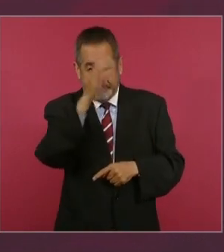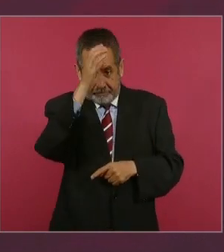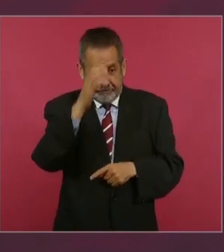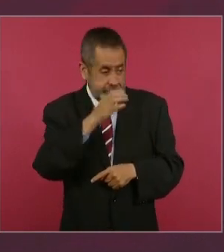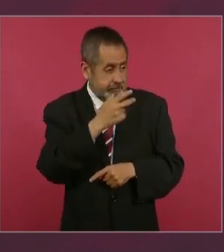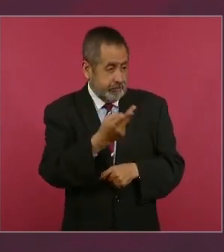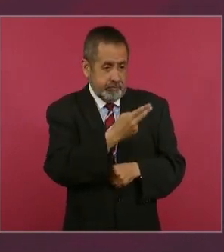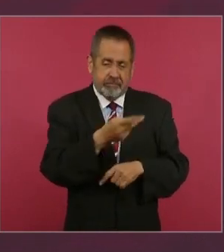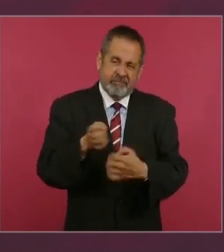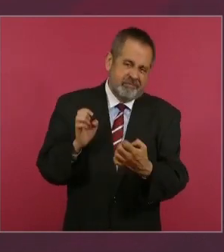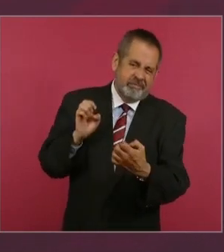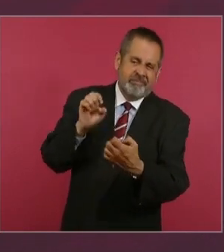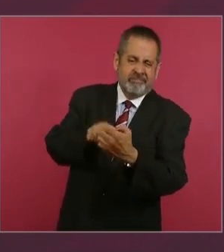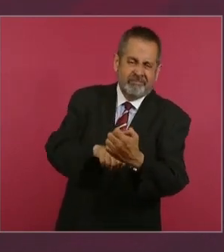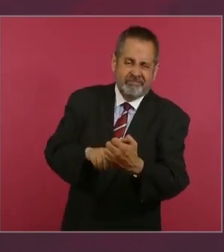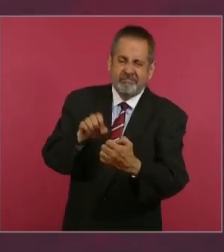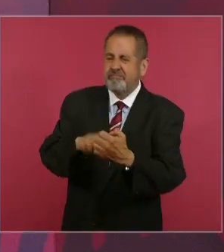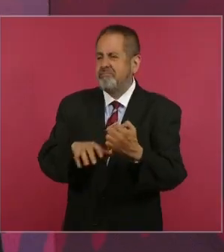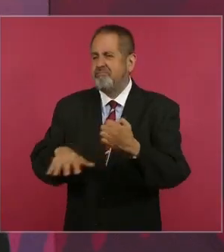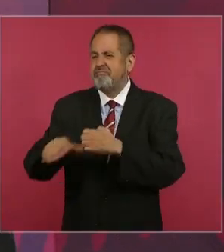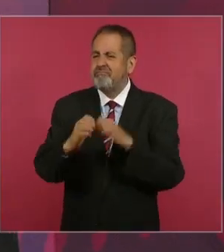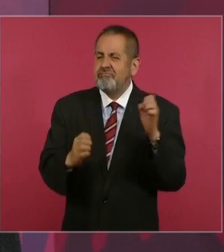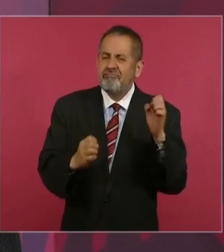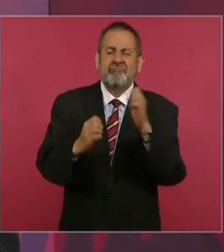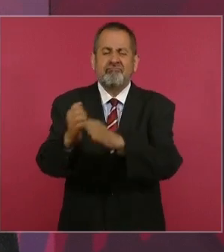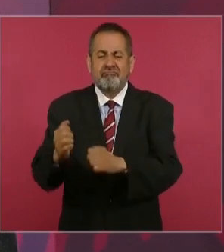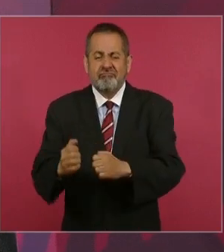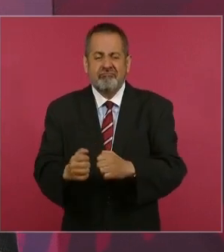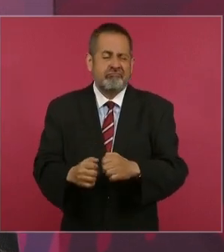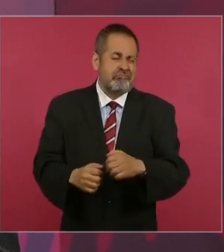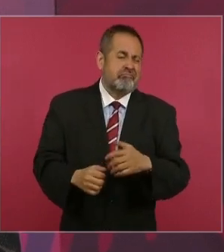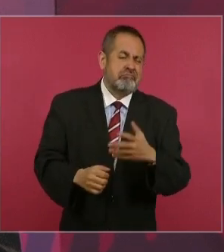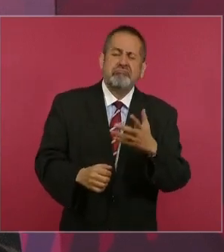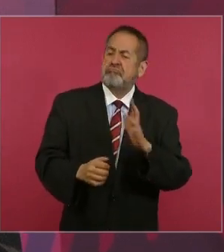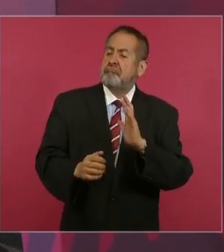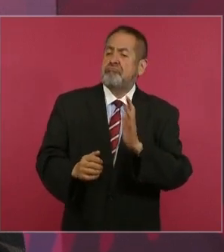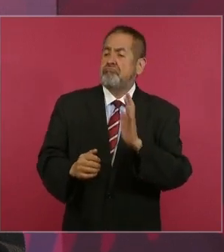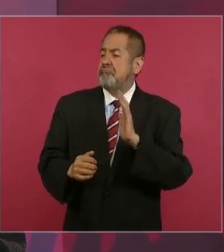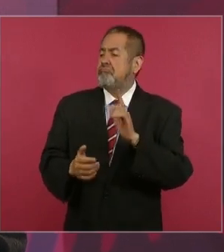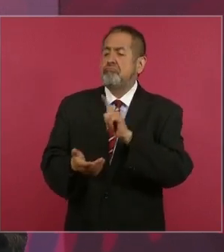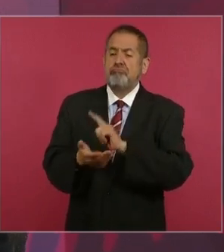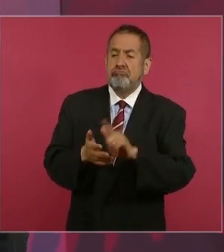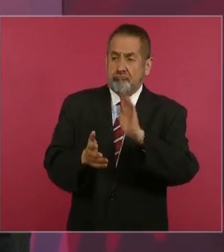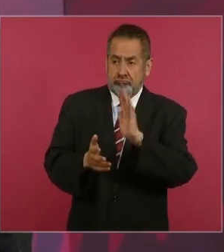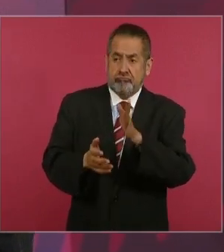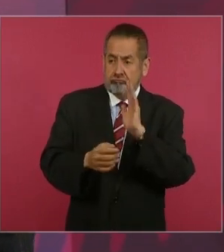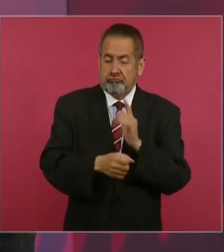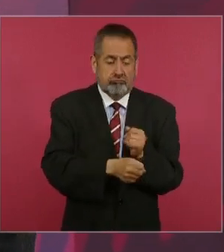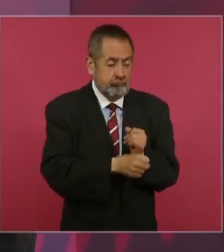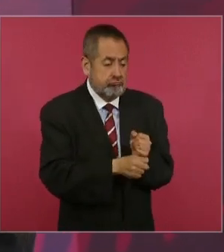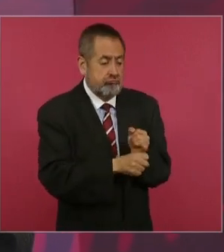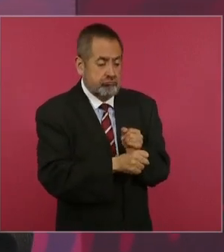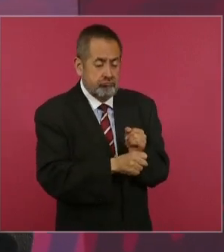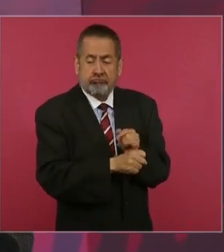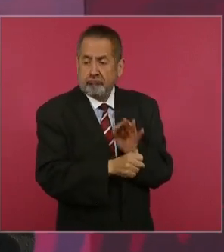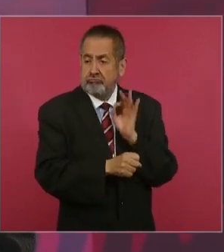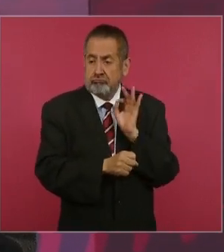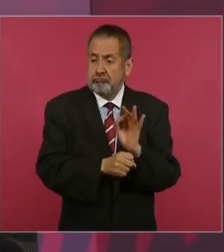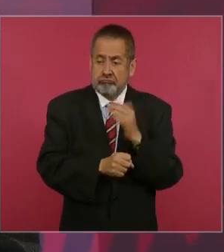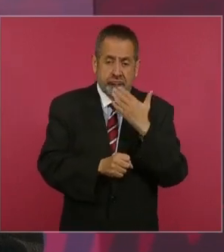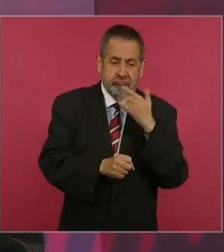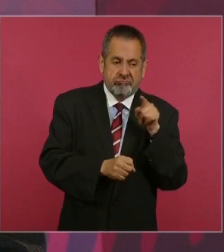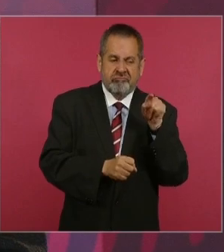gente de que se estaba investigando